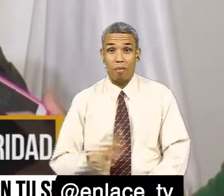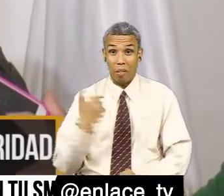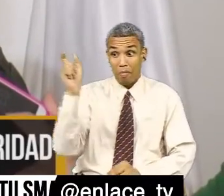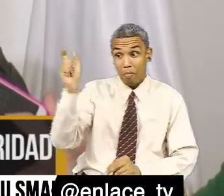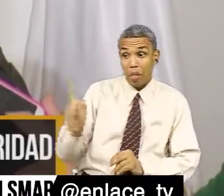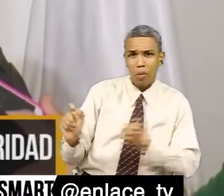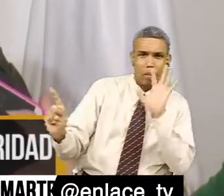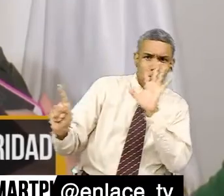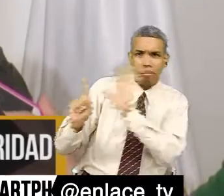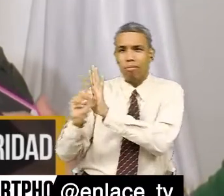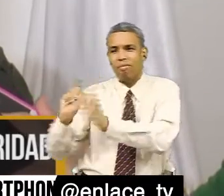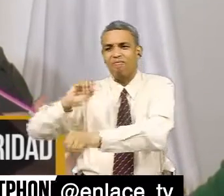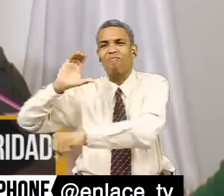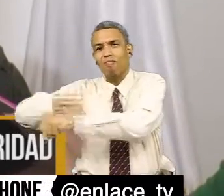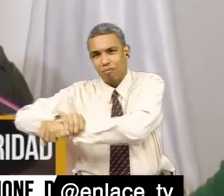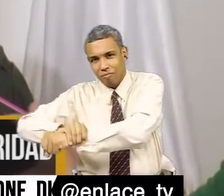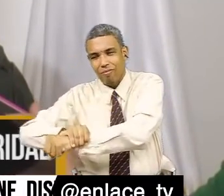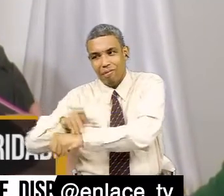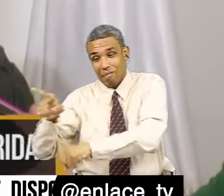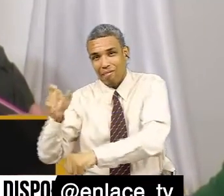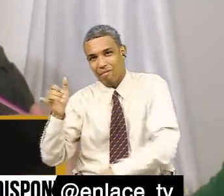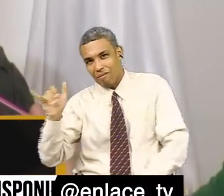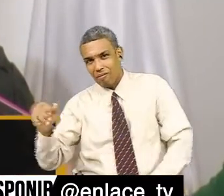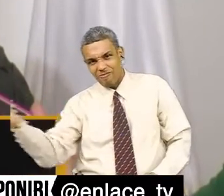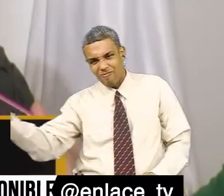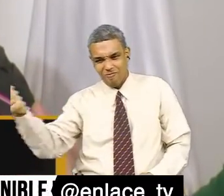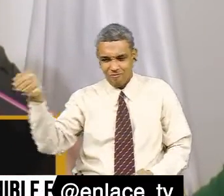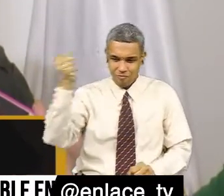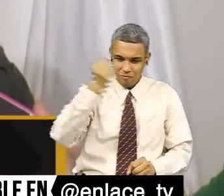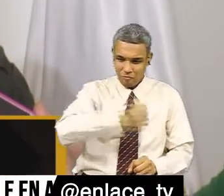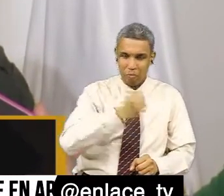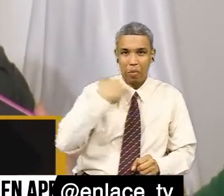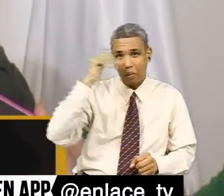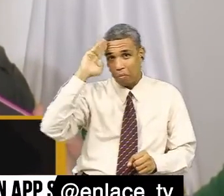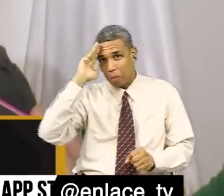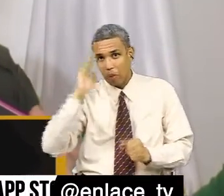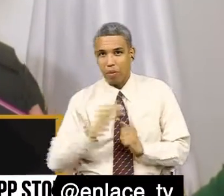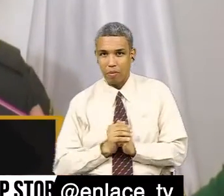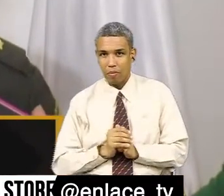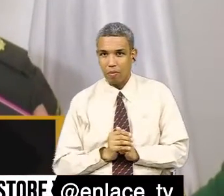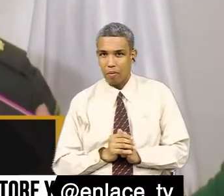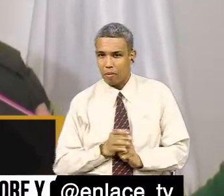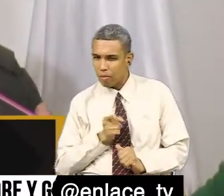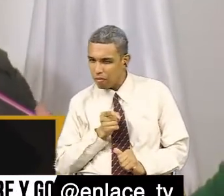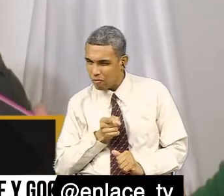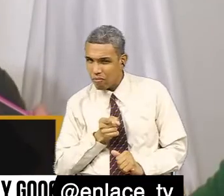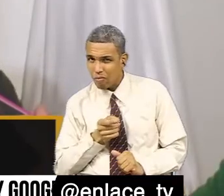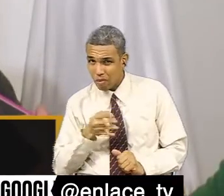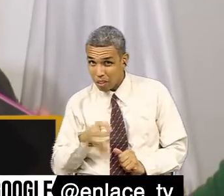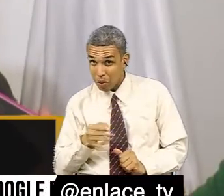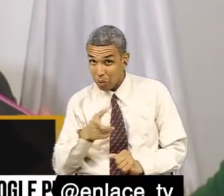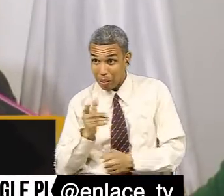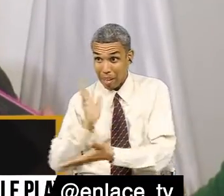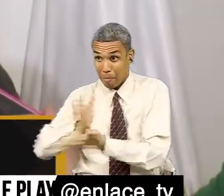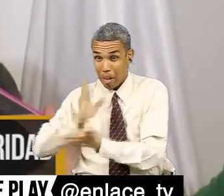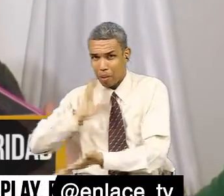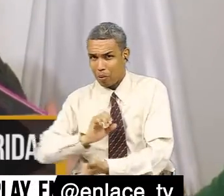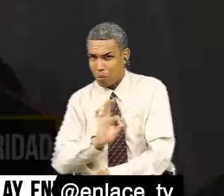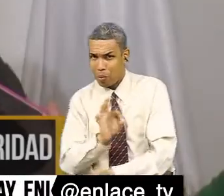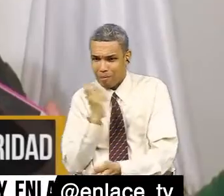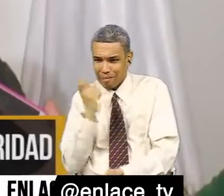a las instalaciones de la estación Barranca Bermeja y pues finalmente se logra establecer que no se había logrado perpetrar este hurto